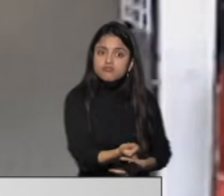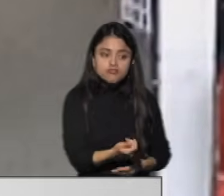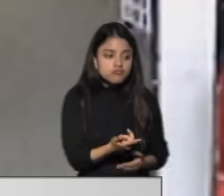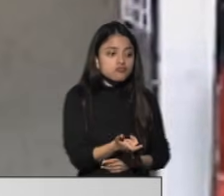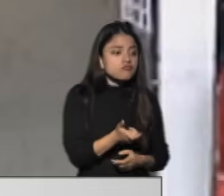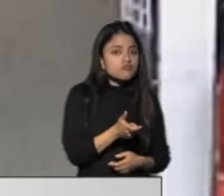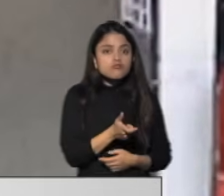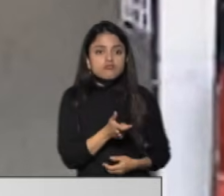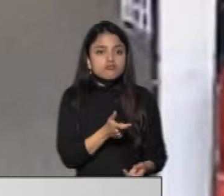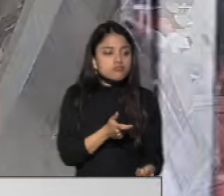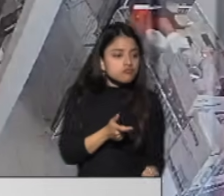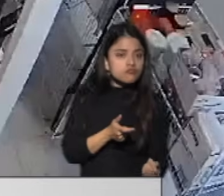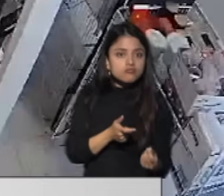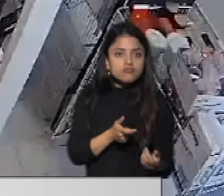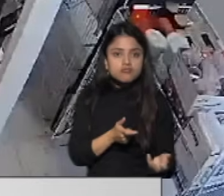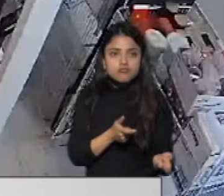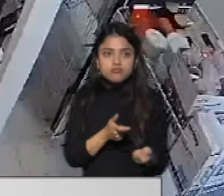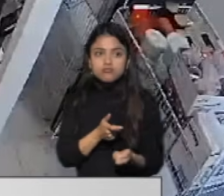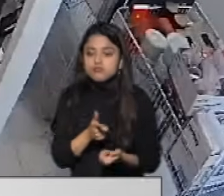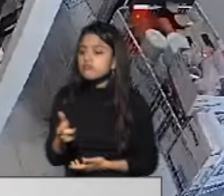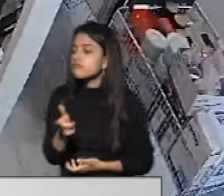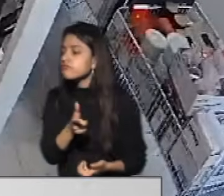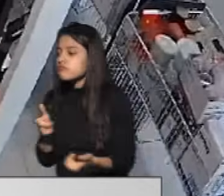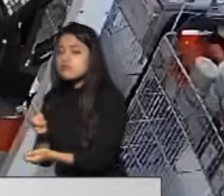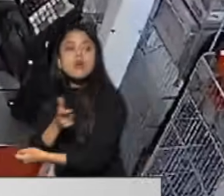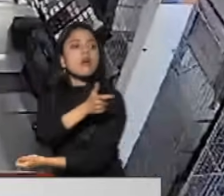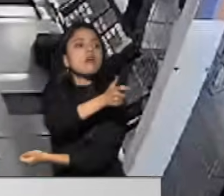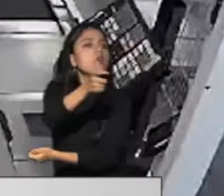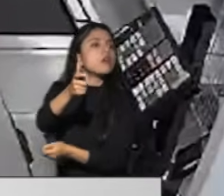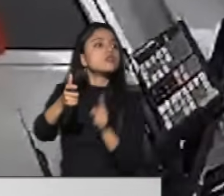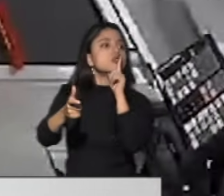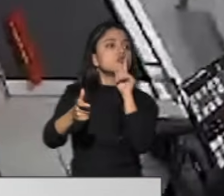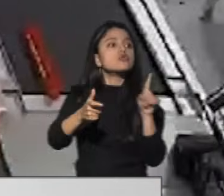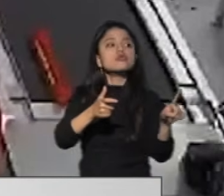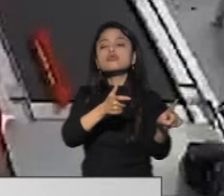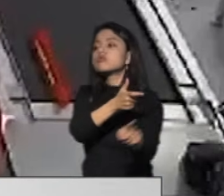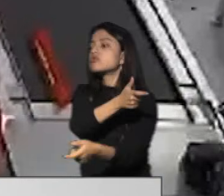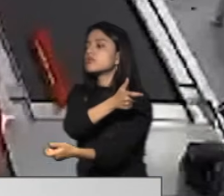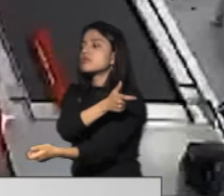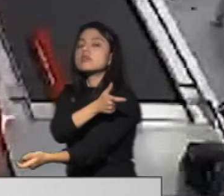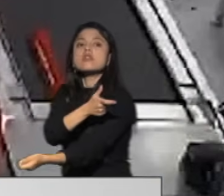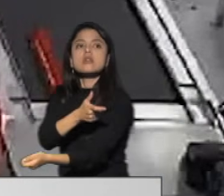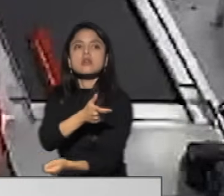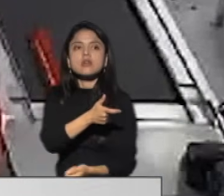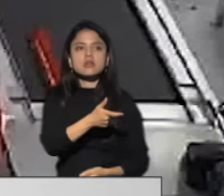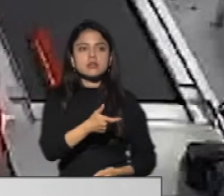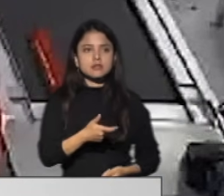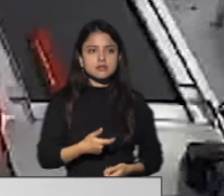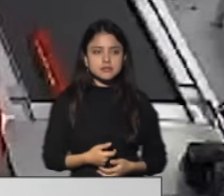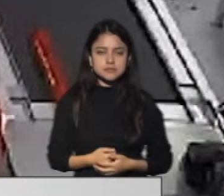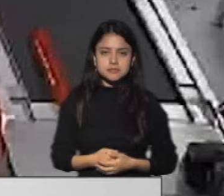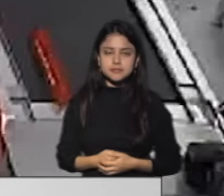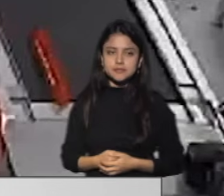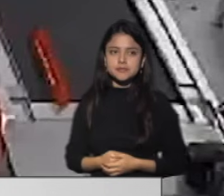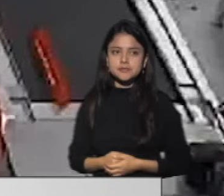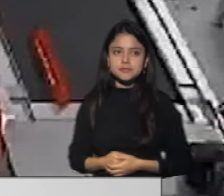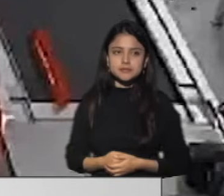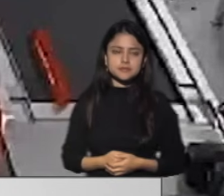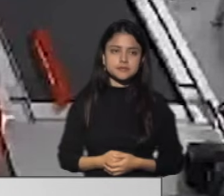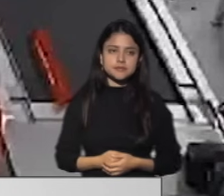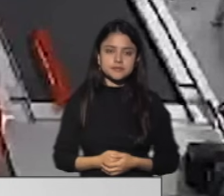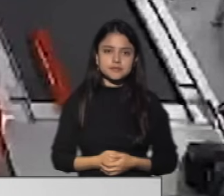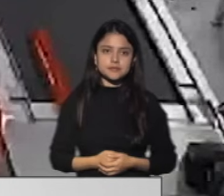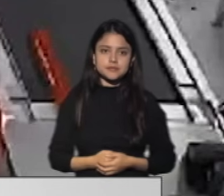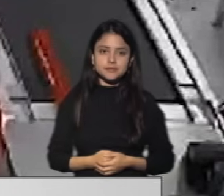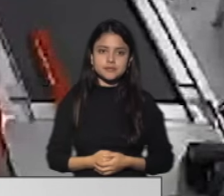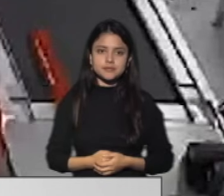directo a ellas mientras intimidan a clientes y empleados de los supermercados. En las últimas horas, la Policía Nacional,